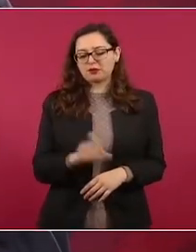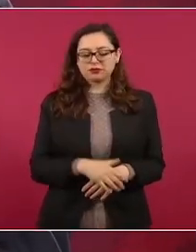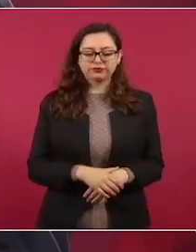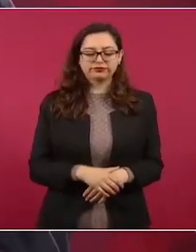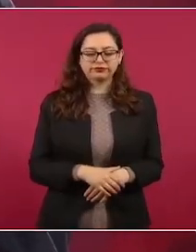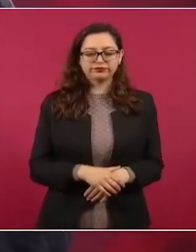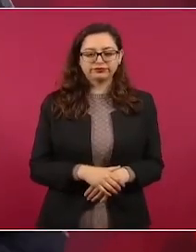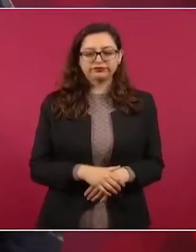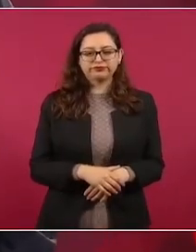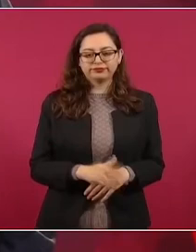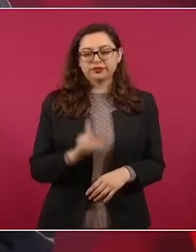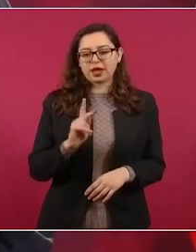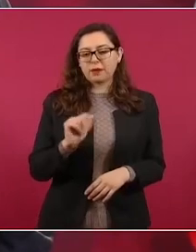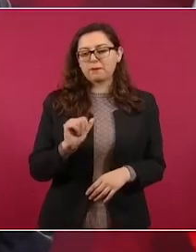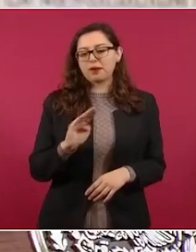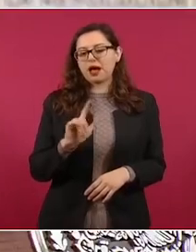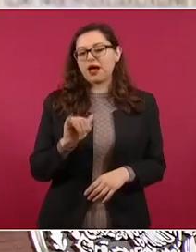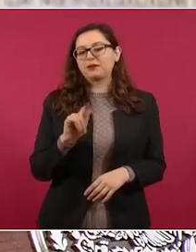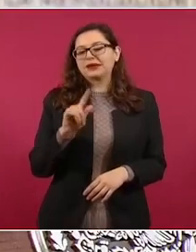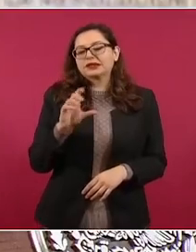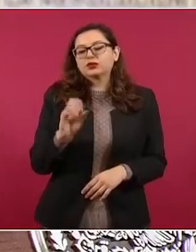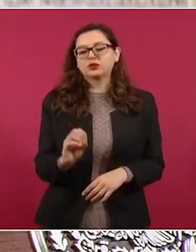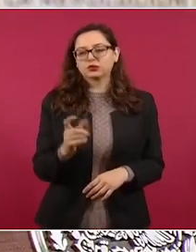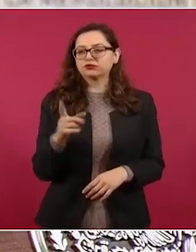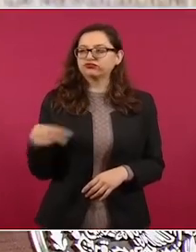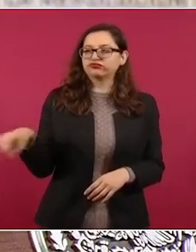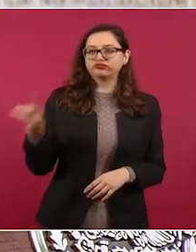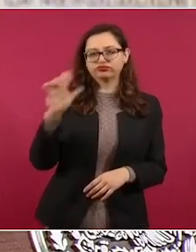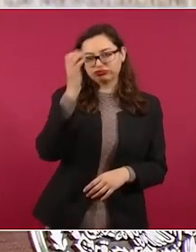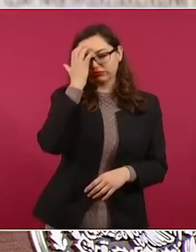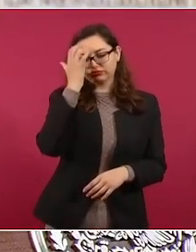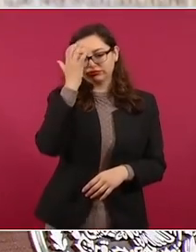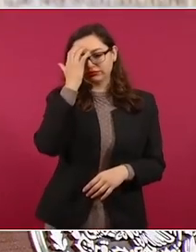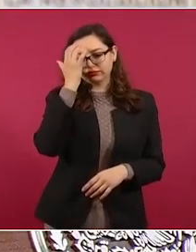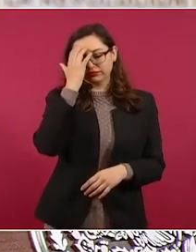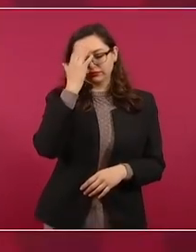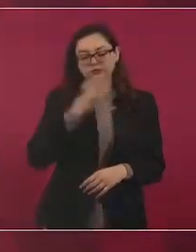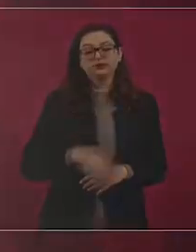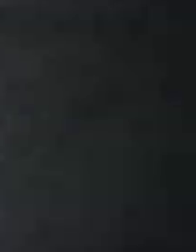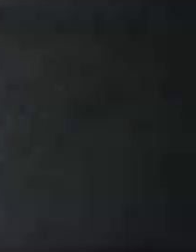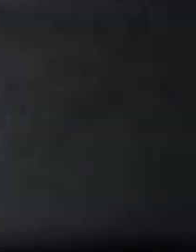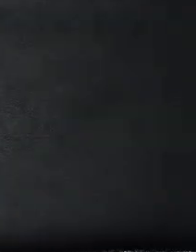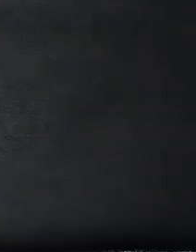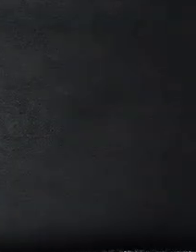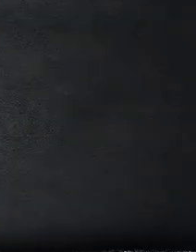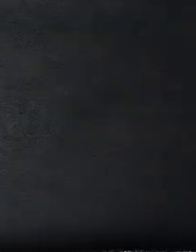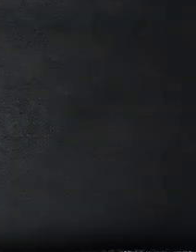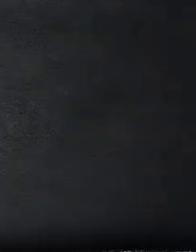lo conocían. También